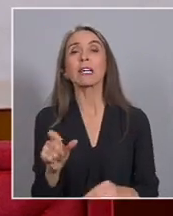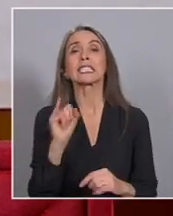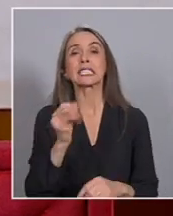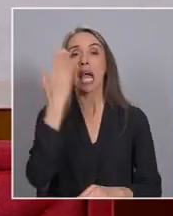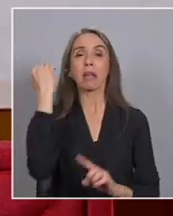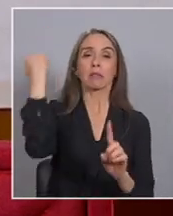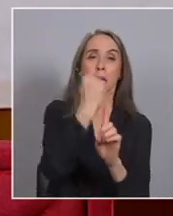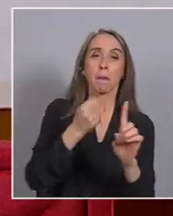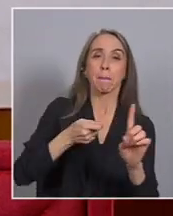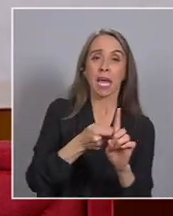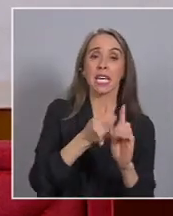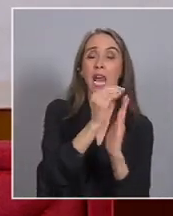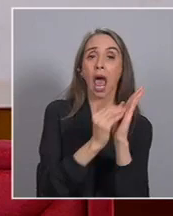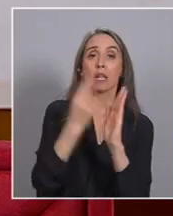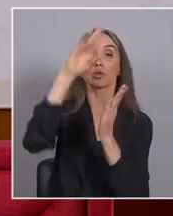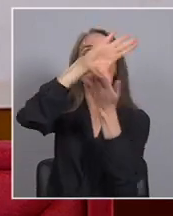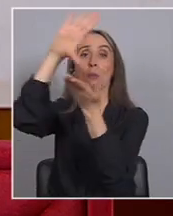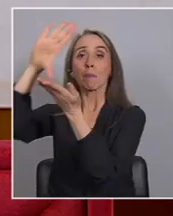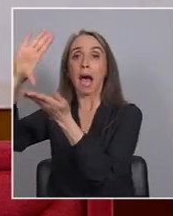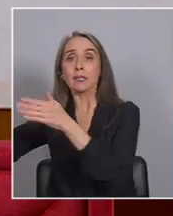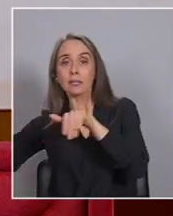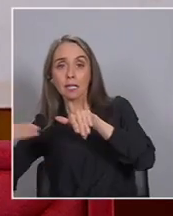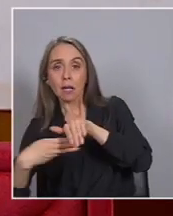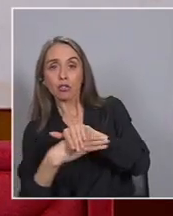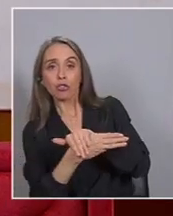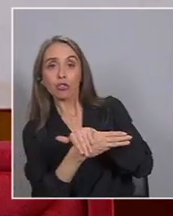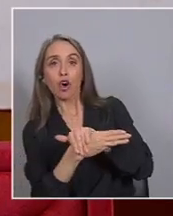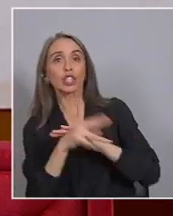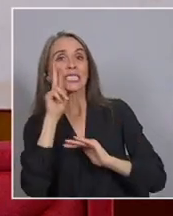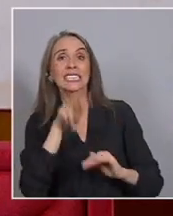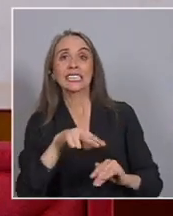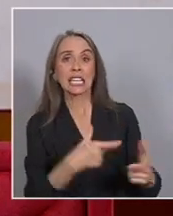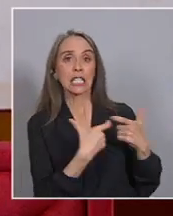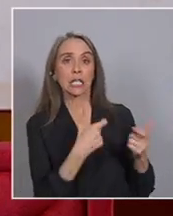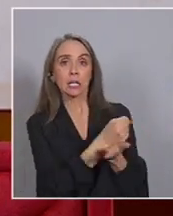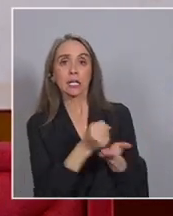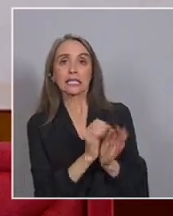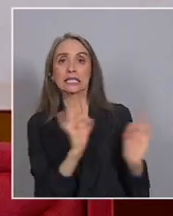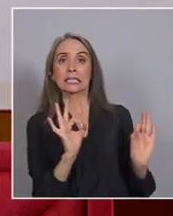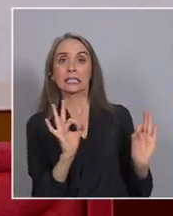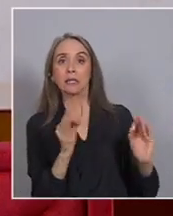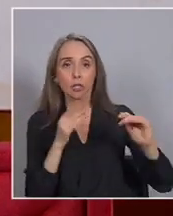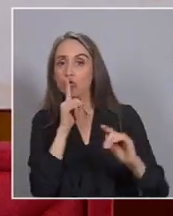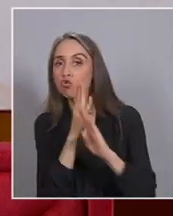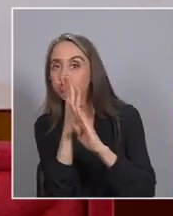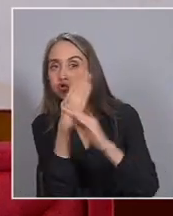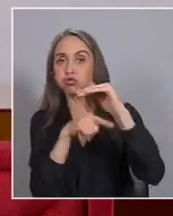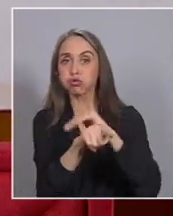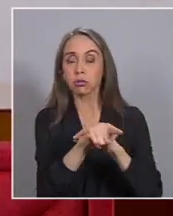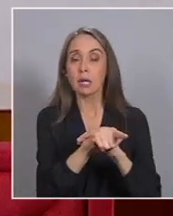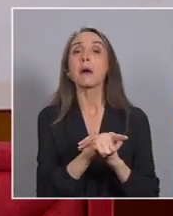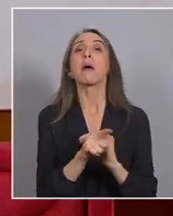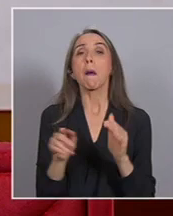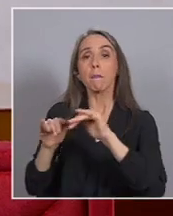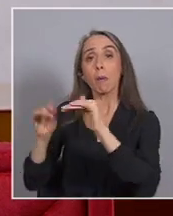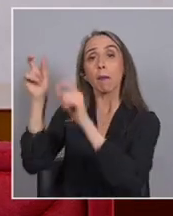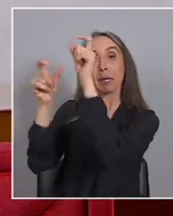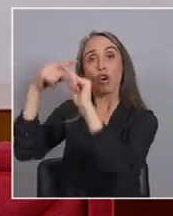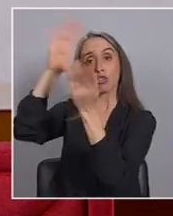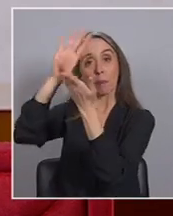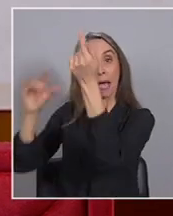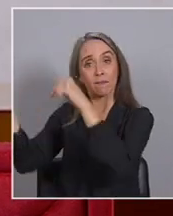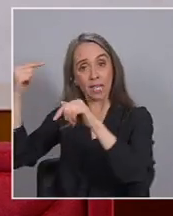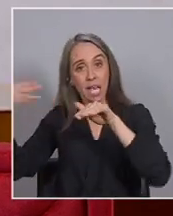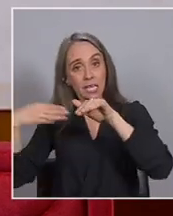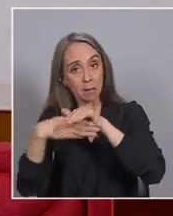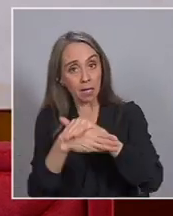penales en caso de tenerlos de quienes han ingresado de manera irregular al país. Y para promover una migración ordenada que